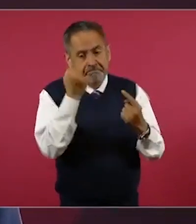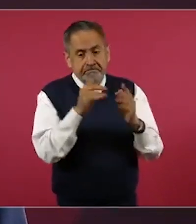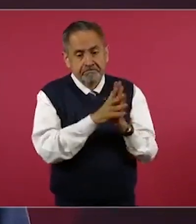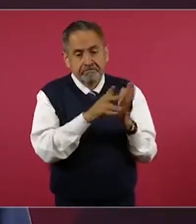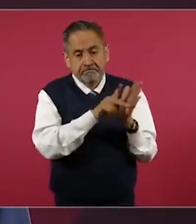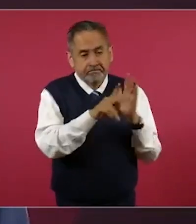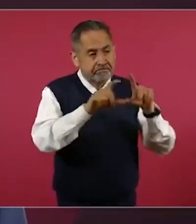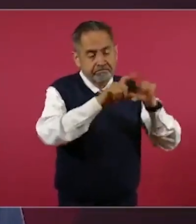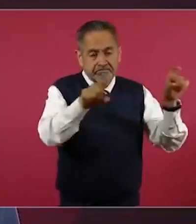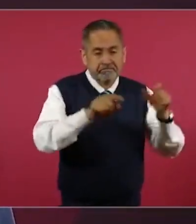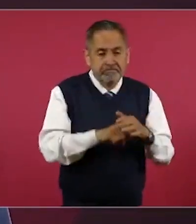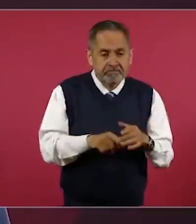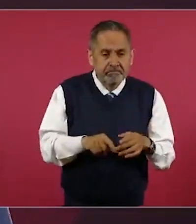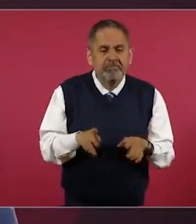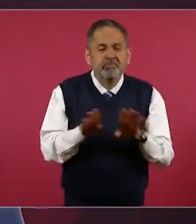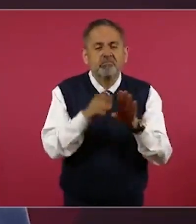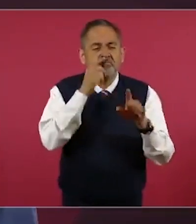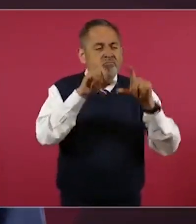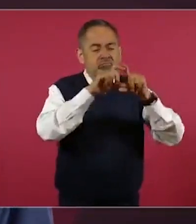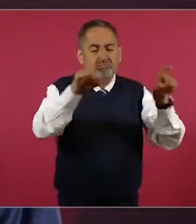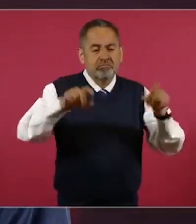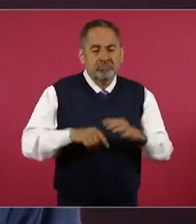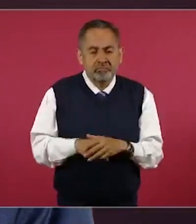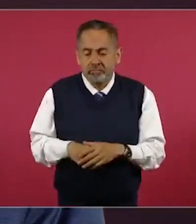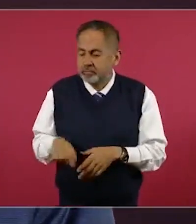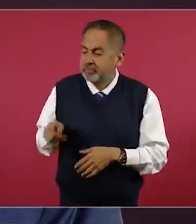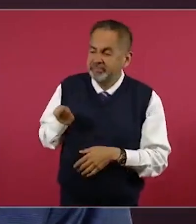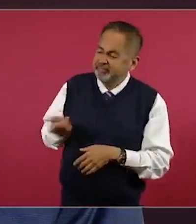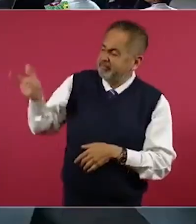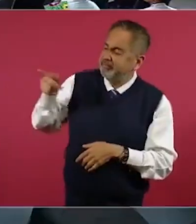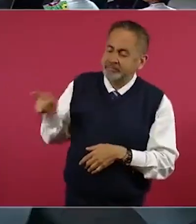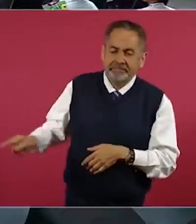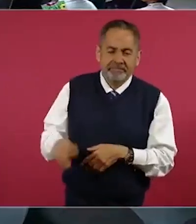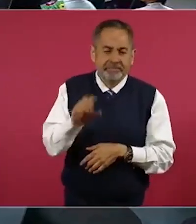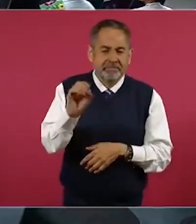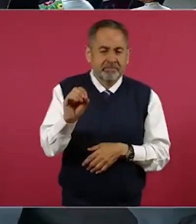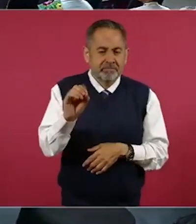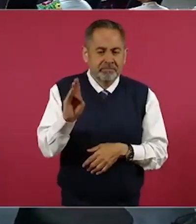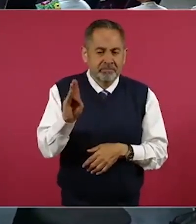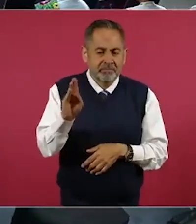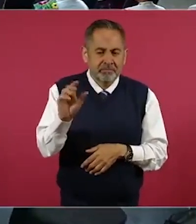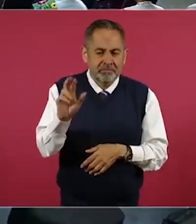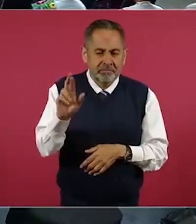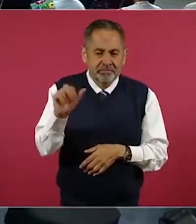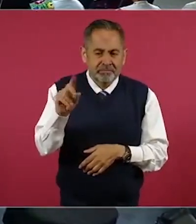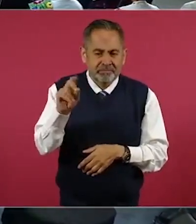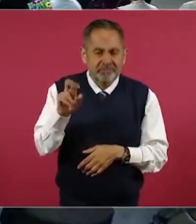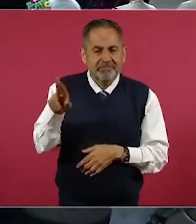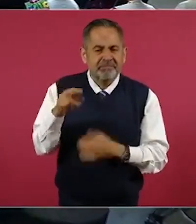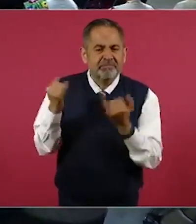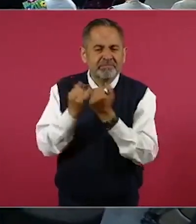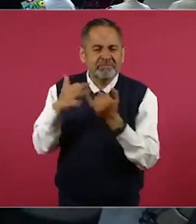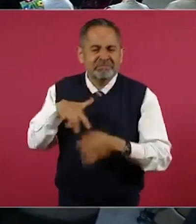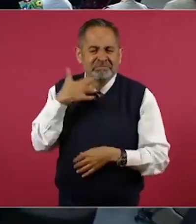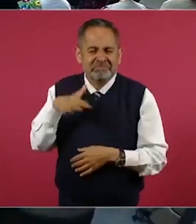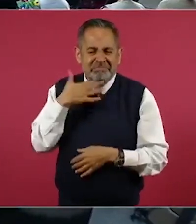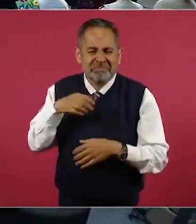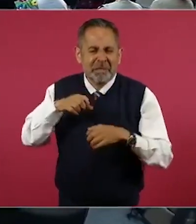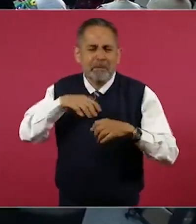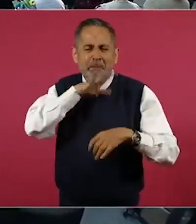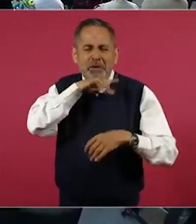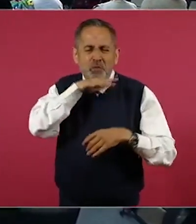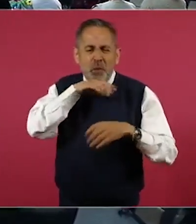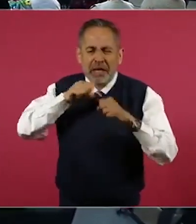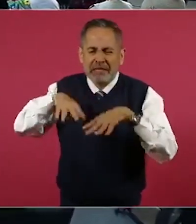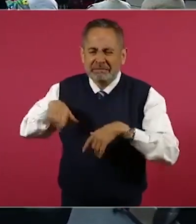país saben cómo lo titularon Obrador un lastre Claro que les